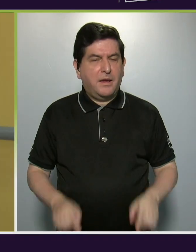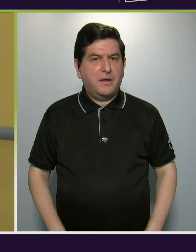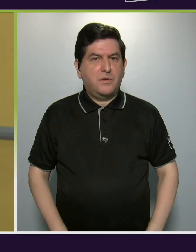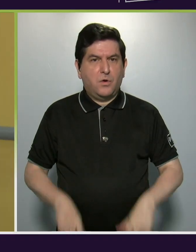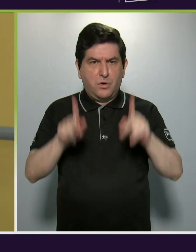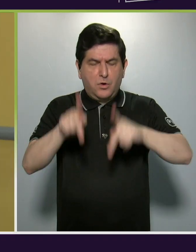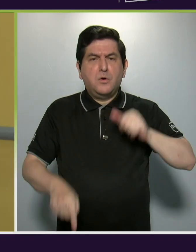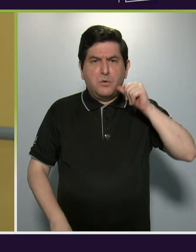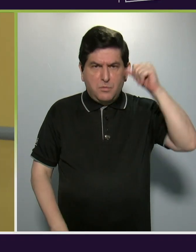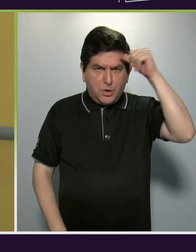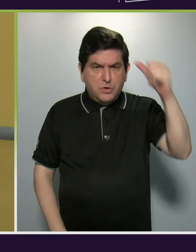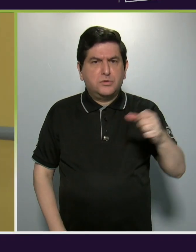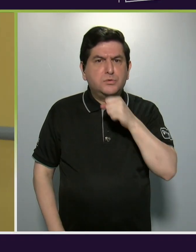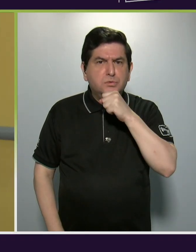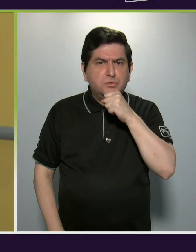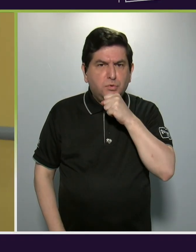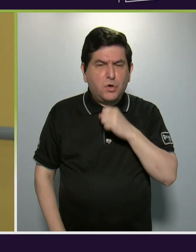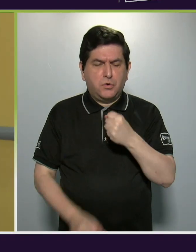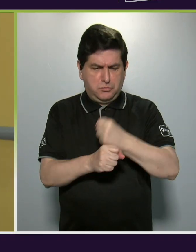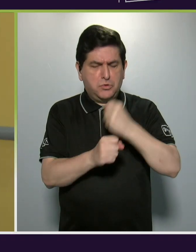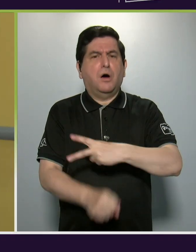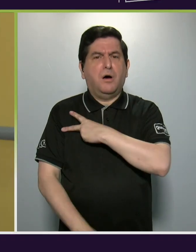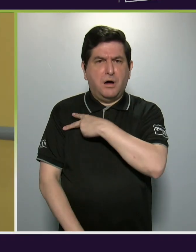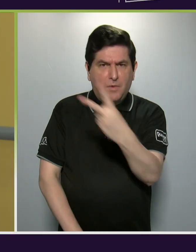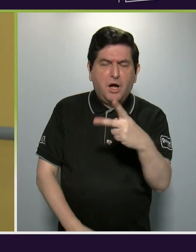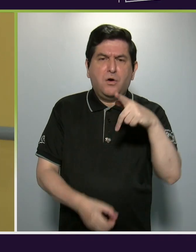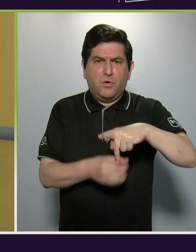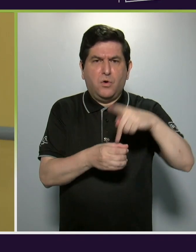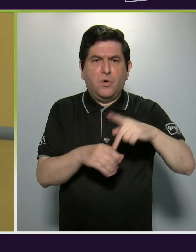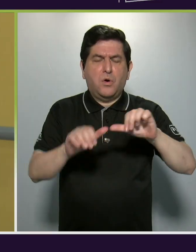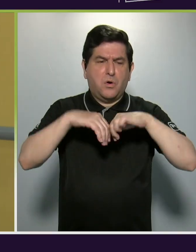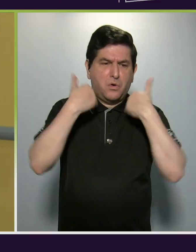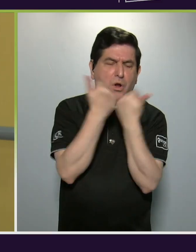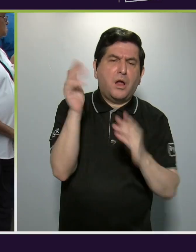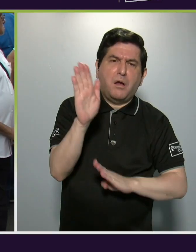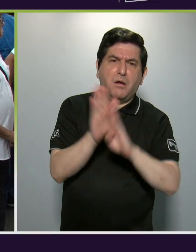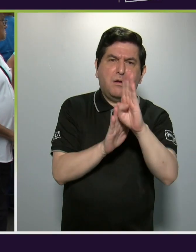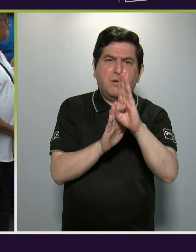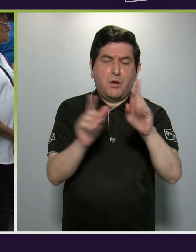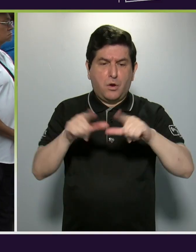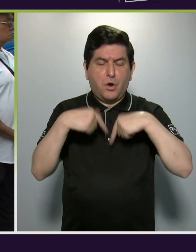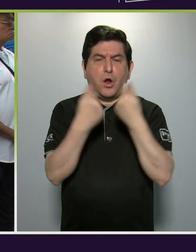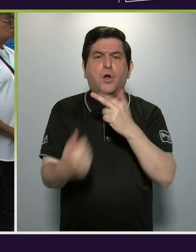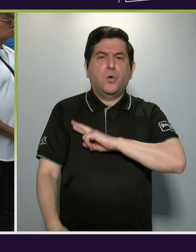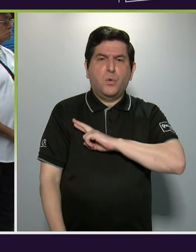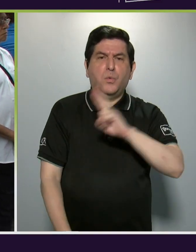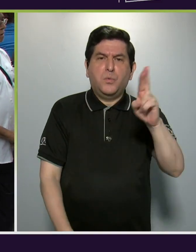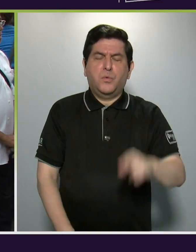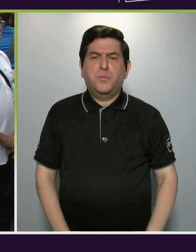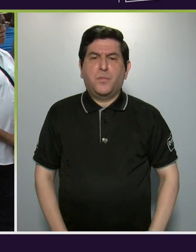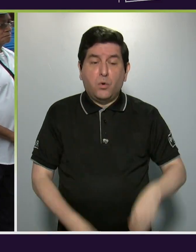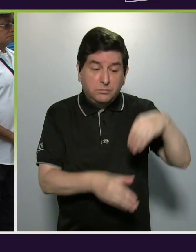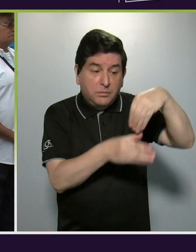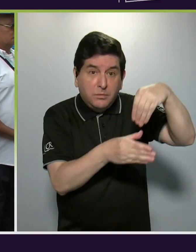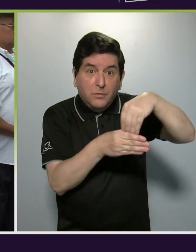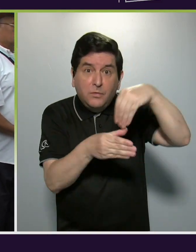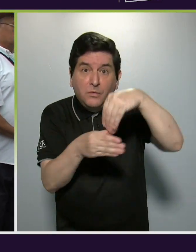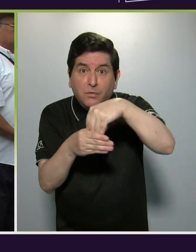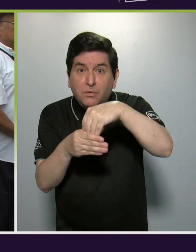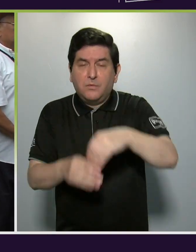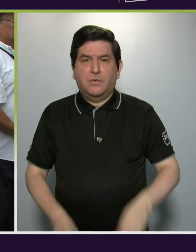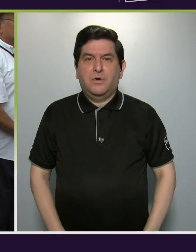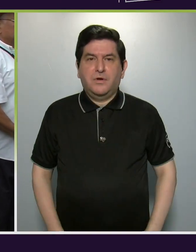personas adultas mayores haciendo voluntariado, participando en la asociación de desarrollo, en grupos religiosos, aportando, y de repente